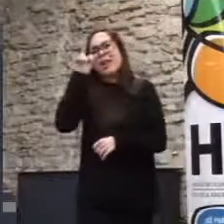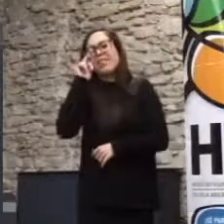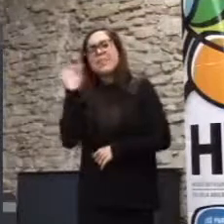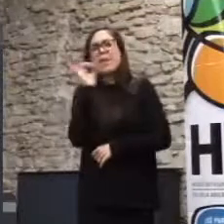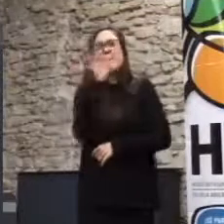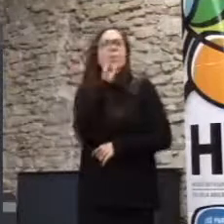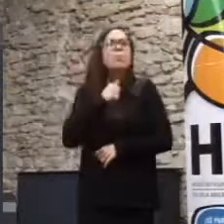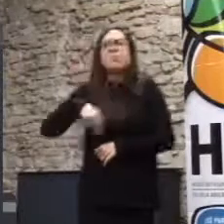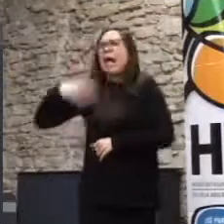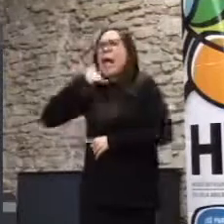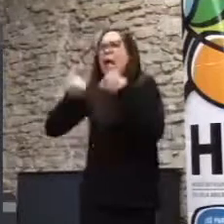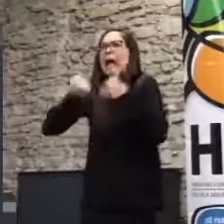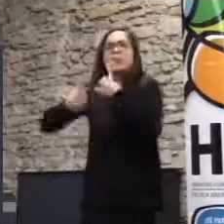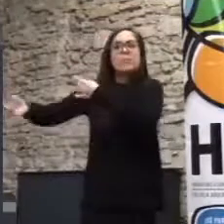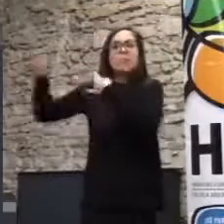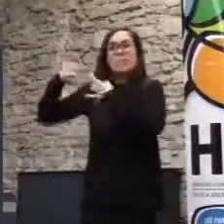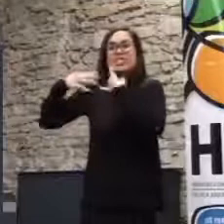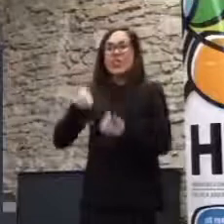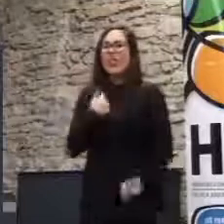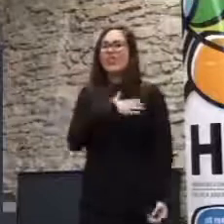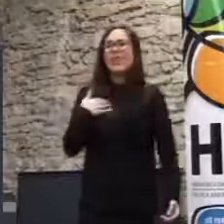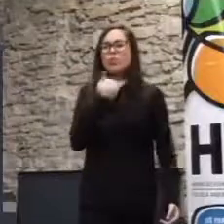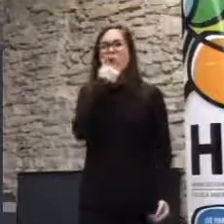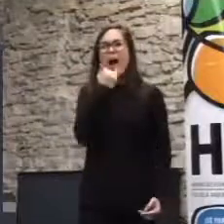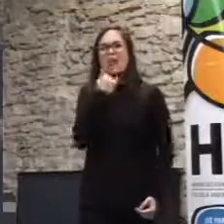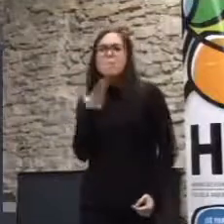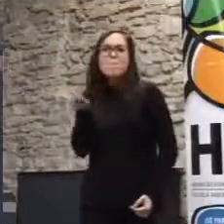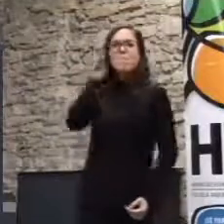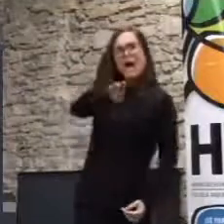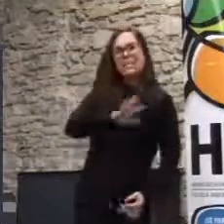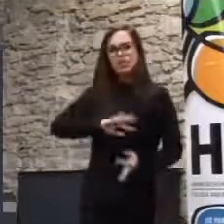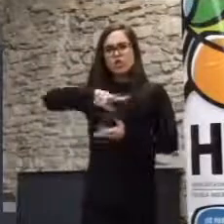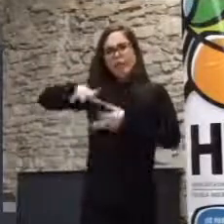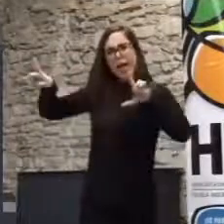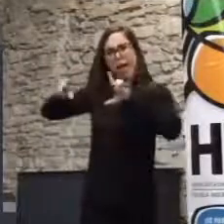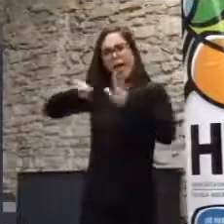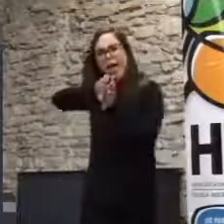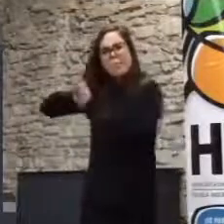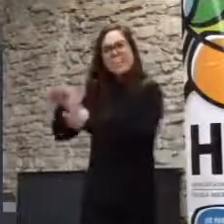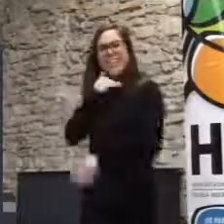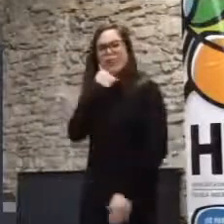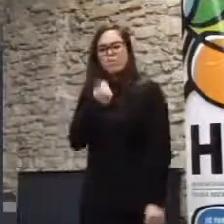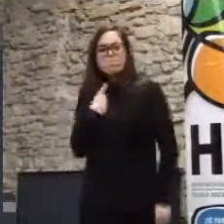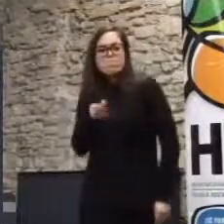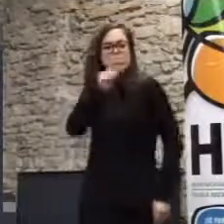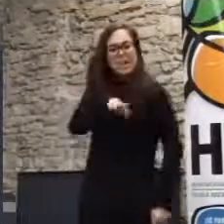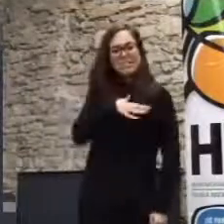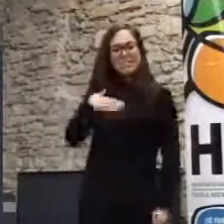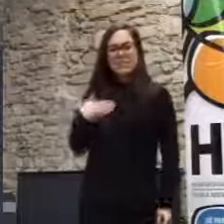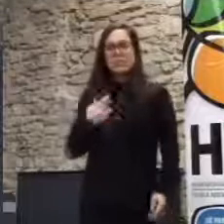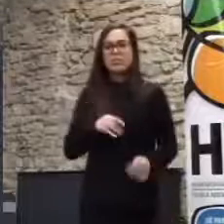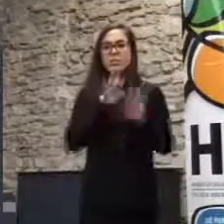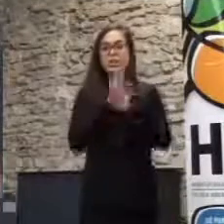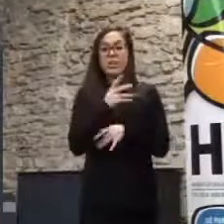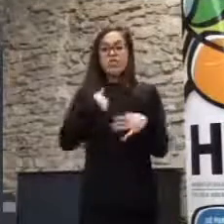mundo. Aportar un poco más. Al final el enfoque, tú opinas siempre, porque solamente con el enfoque,